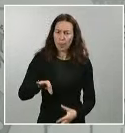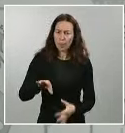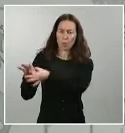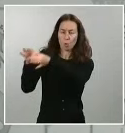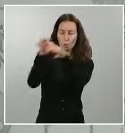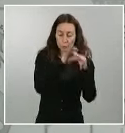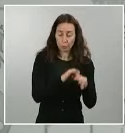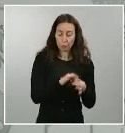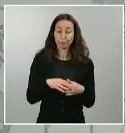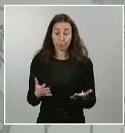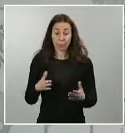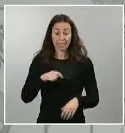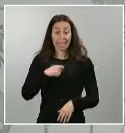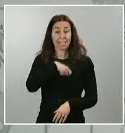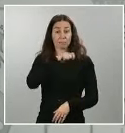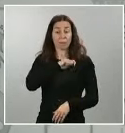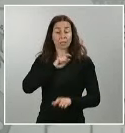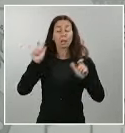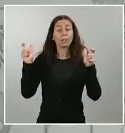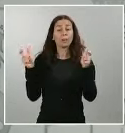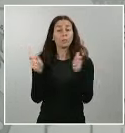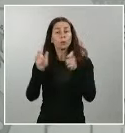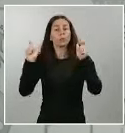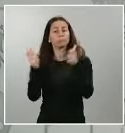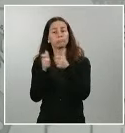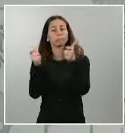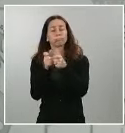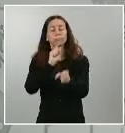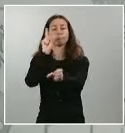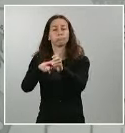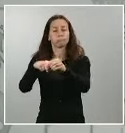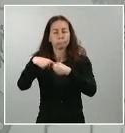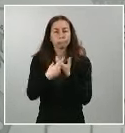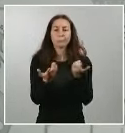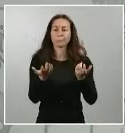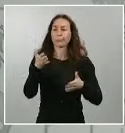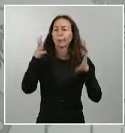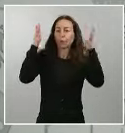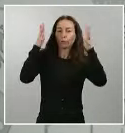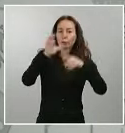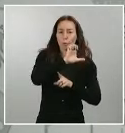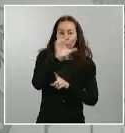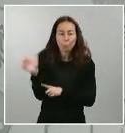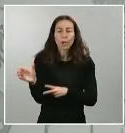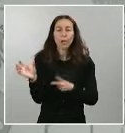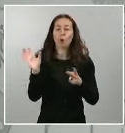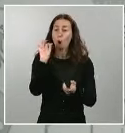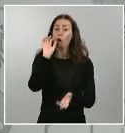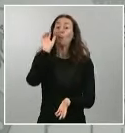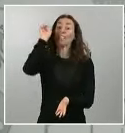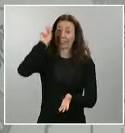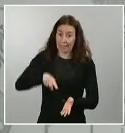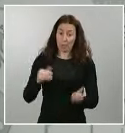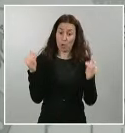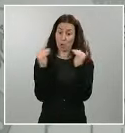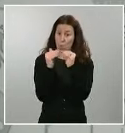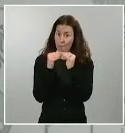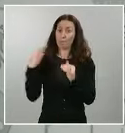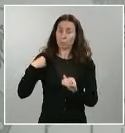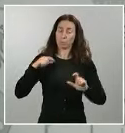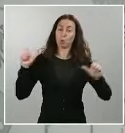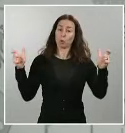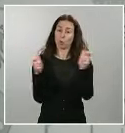España ha participado, sea, por ejemplo, los Consejos Europeos o también el G20 que celebramos ese mismo día, el pasado jueves, y que agrupa a las mayores